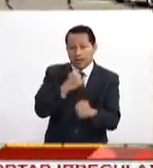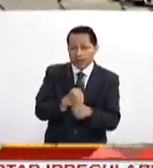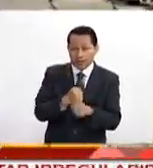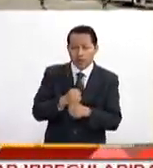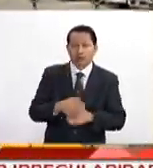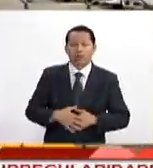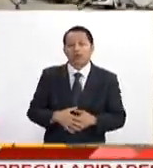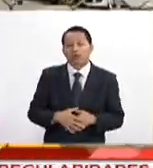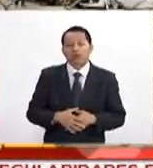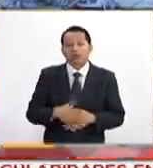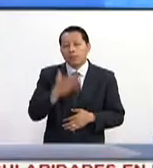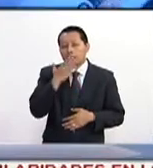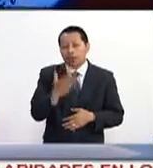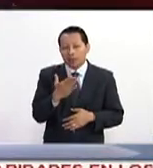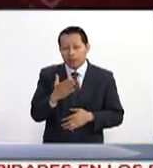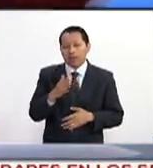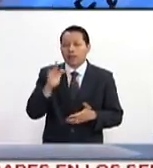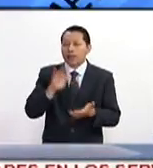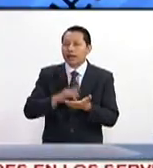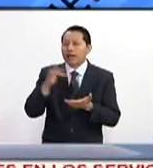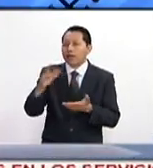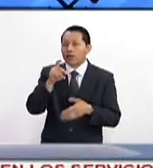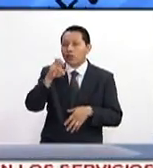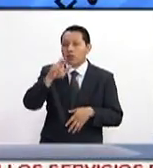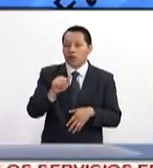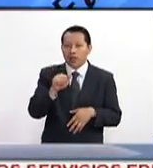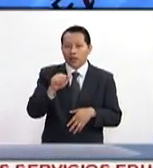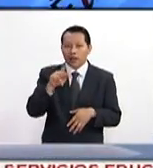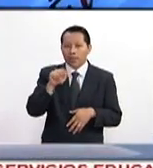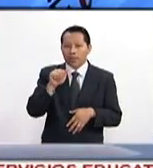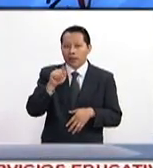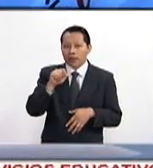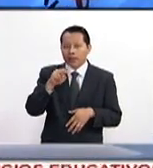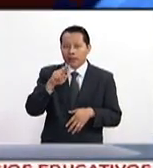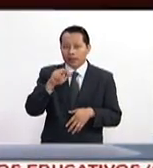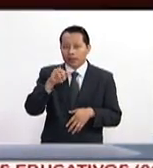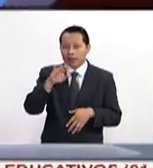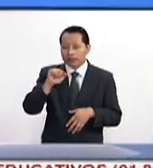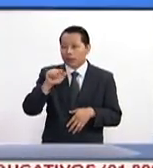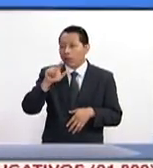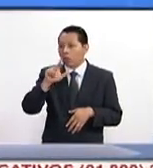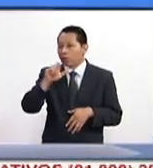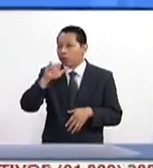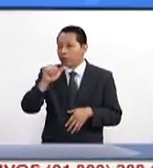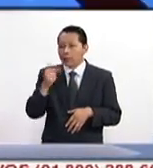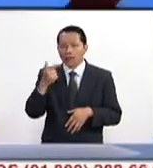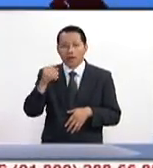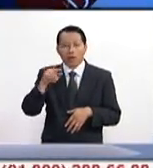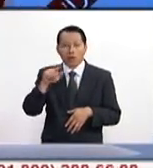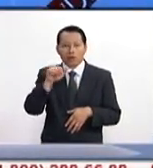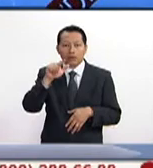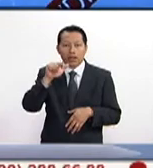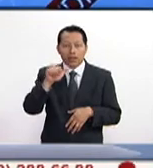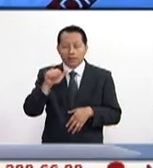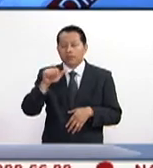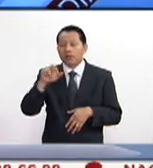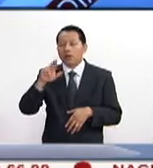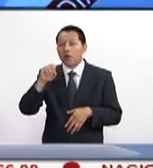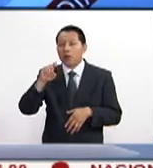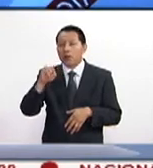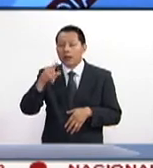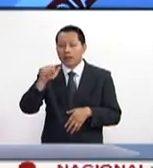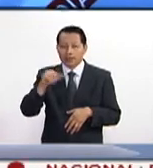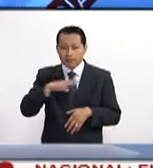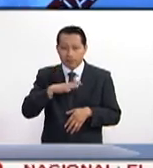años. Muy bien, pues le agradecemos muchísimo, doctora Patricia Lucila González Rodríguez, investigadora del Instituto de